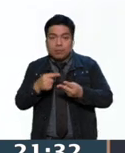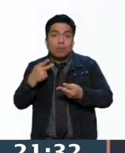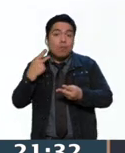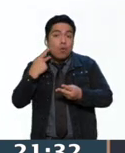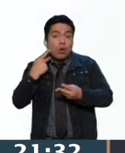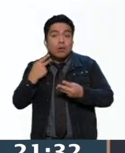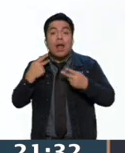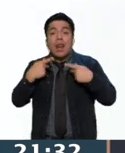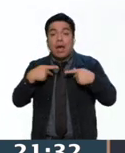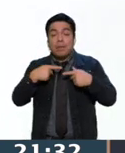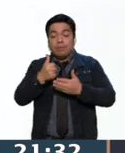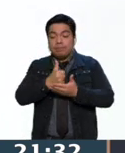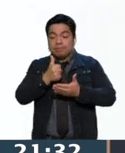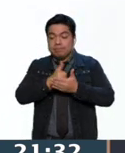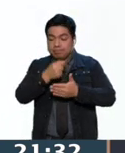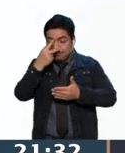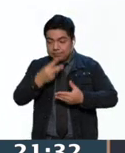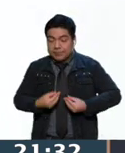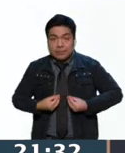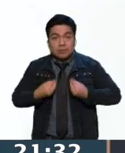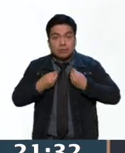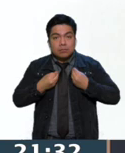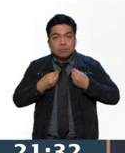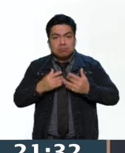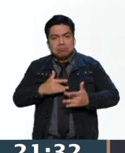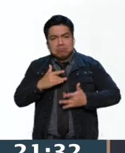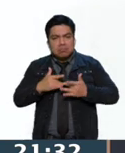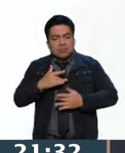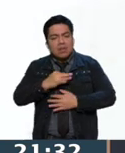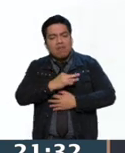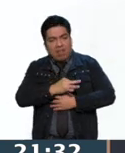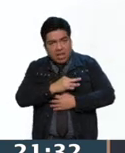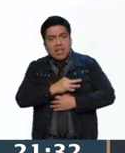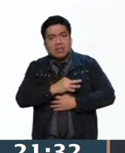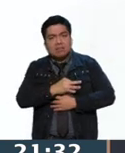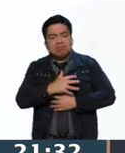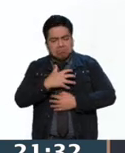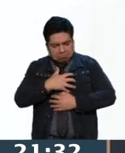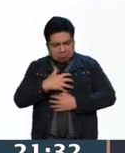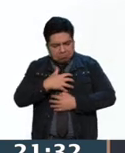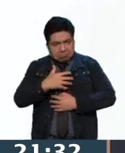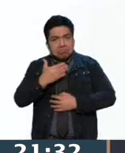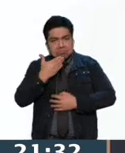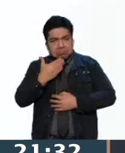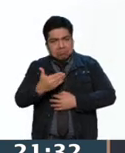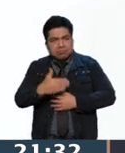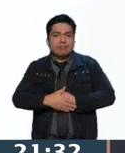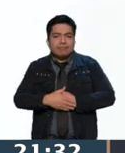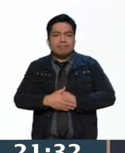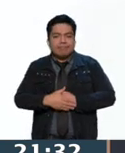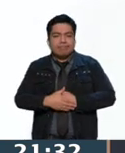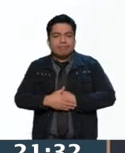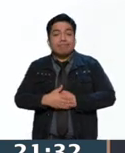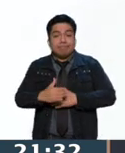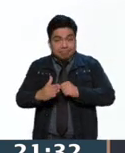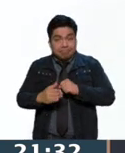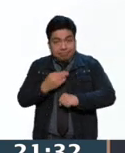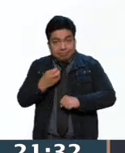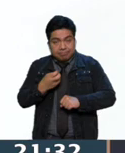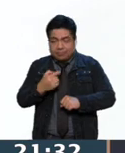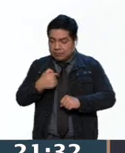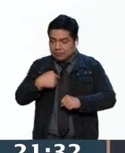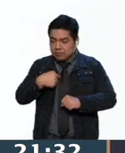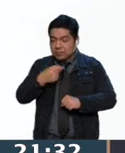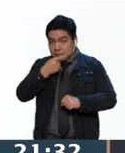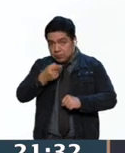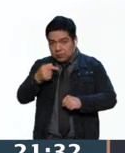en la ciudad está feliz, está contenta. Por eso puedo afirmar que